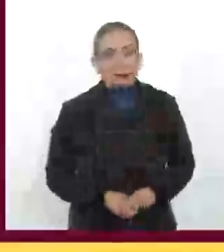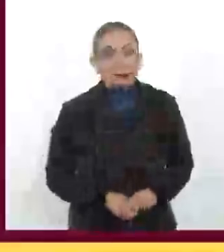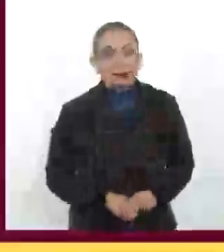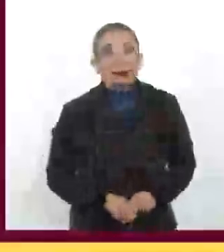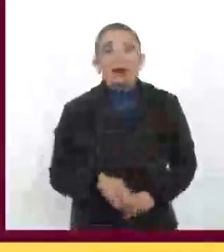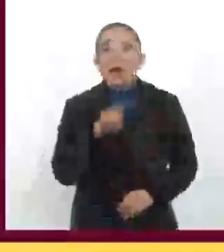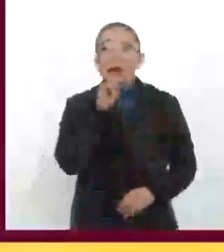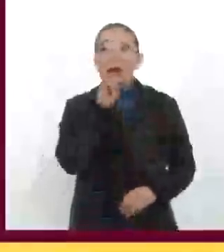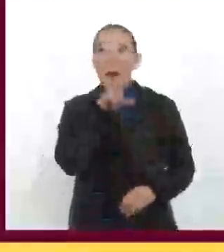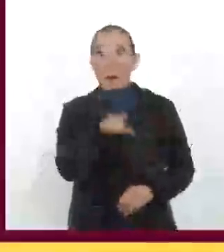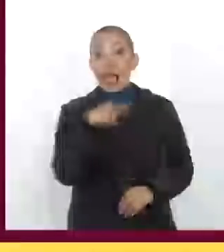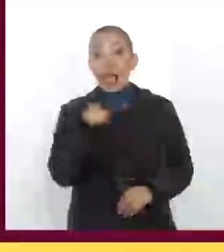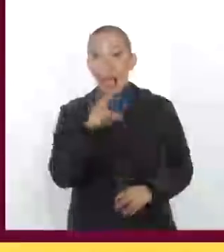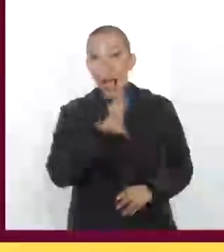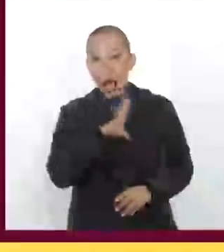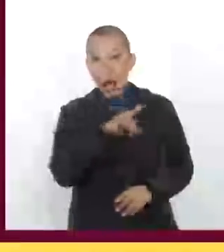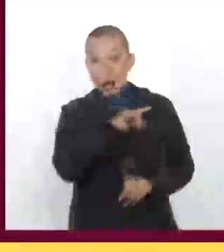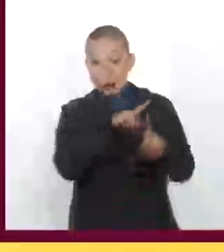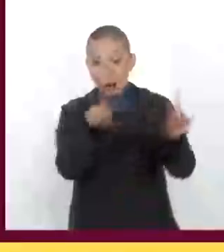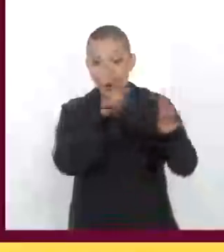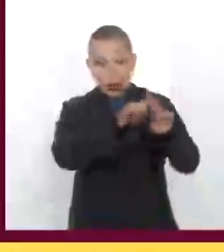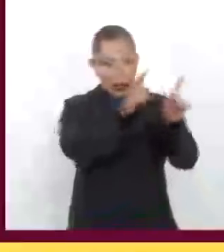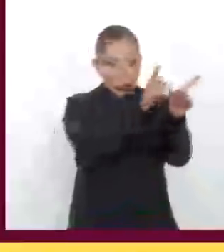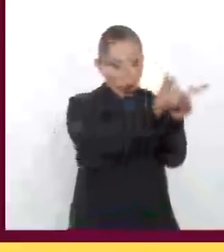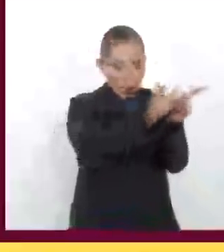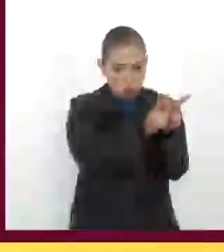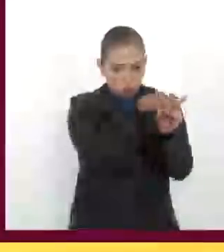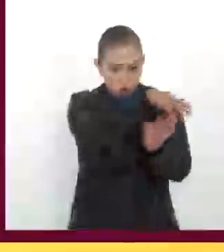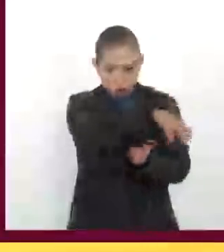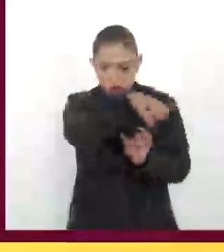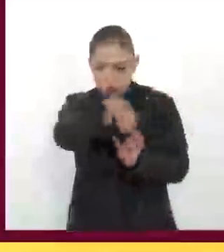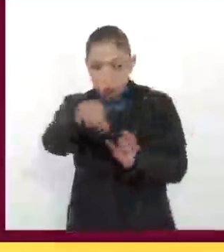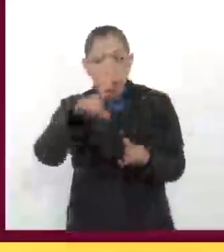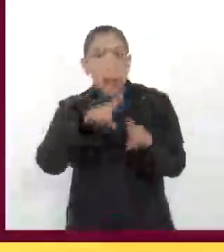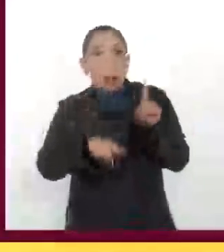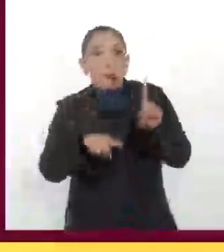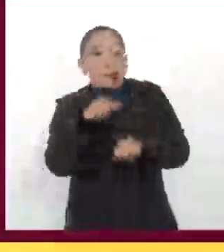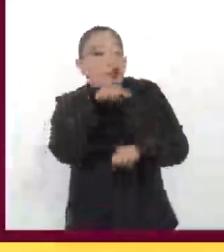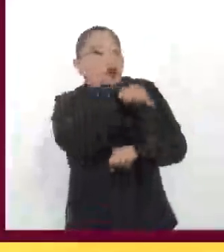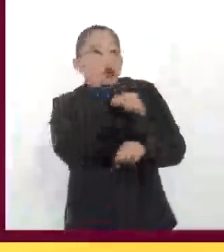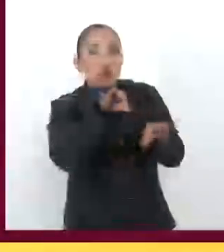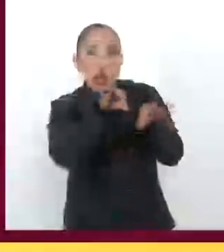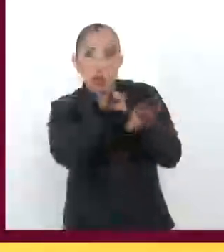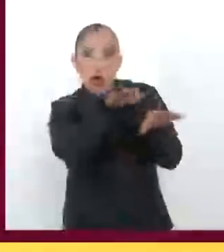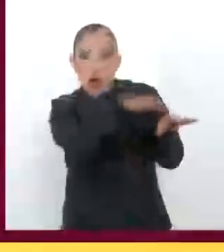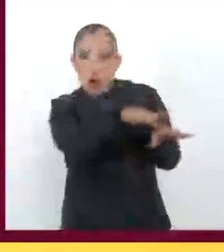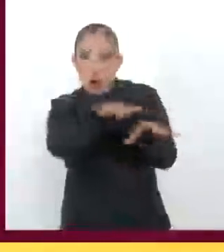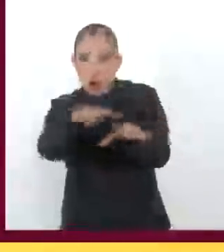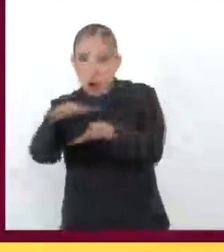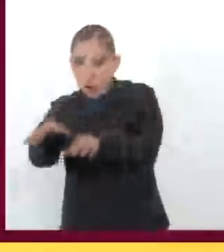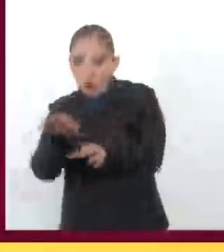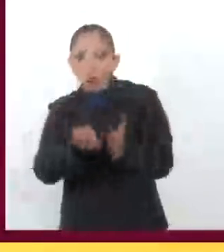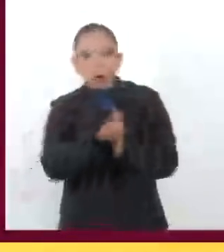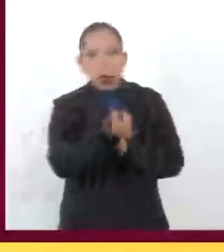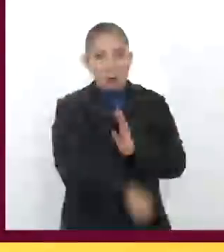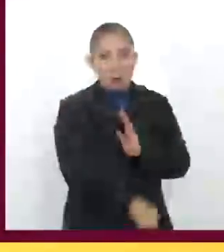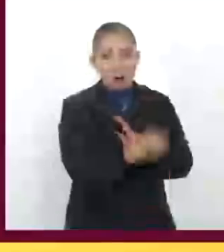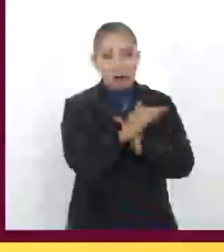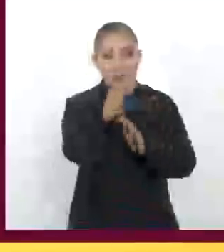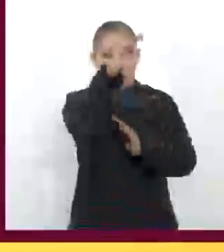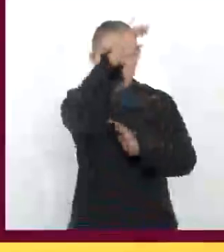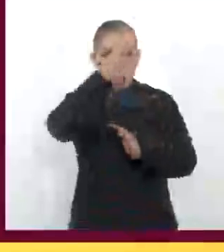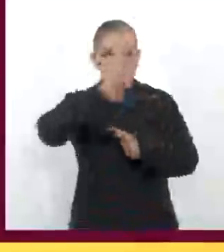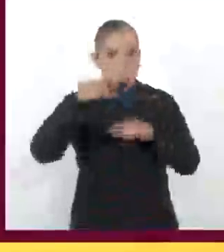otros. También se les clasifica de diferentes maneras, de acuerdo con la función que desempeñan, y pueden